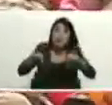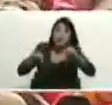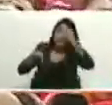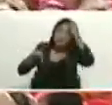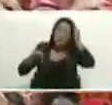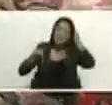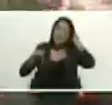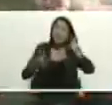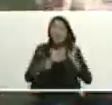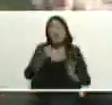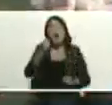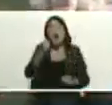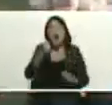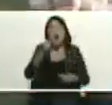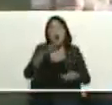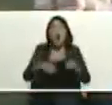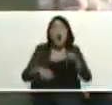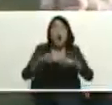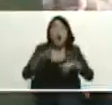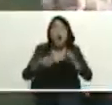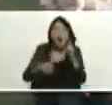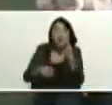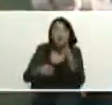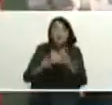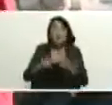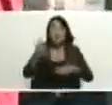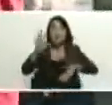11 y 12 de abril